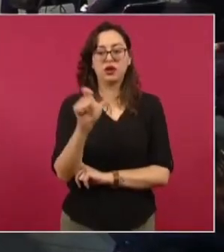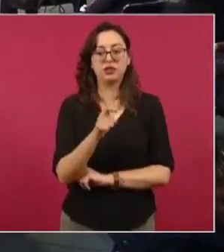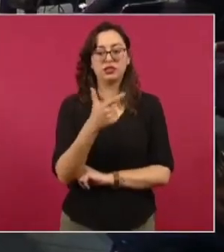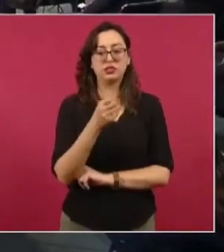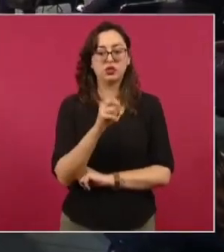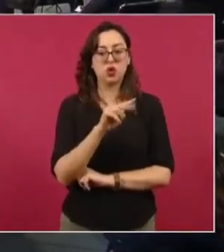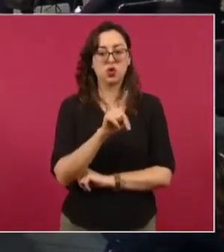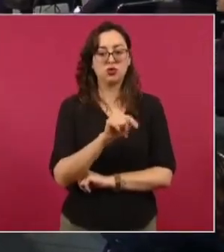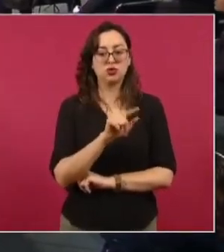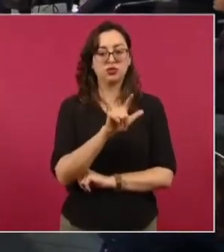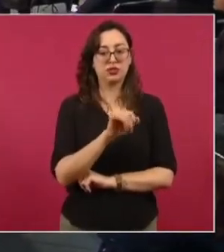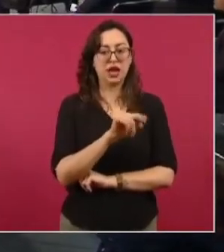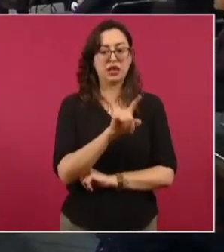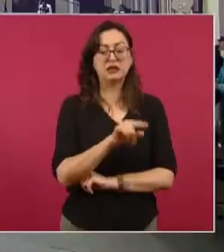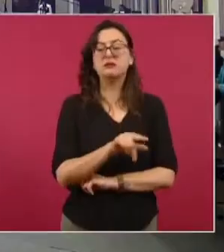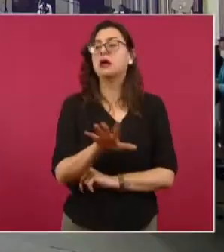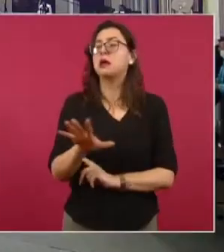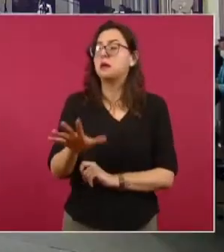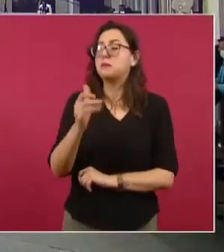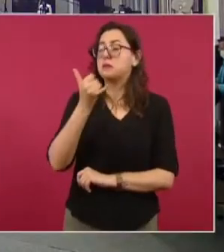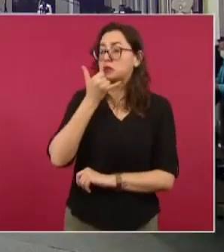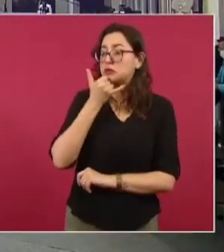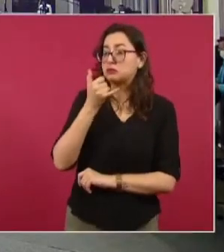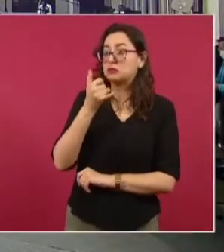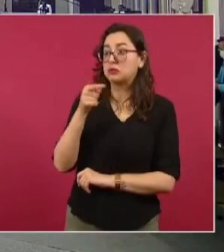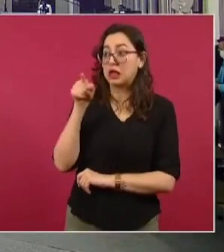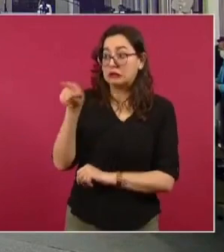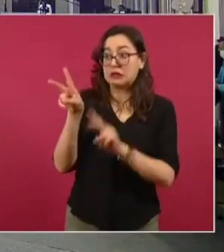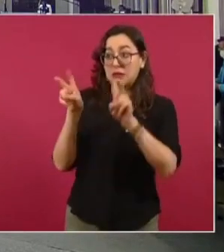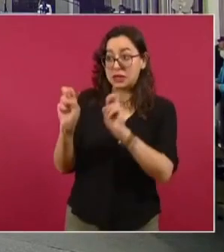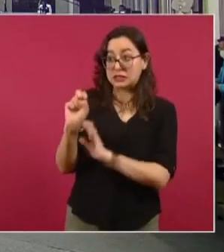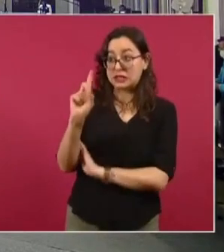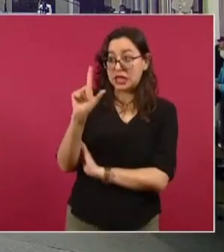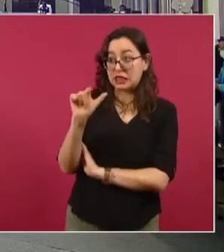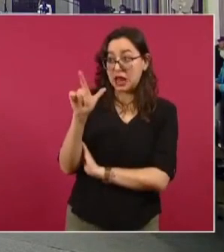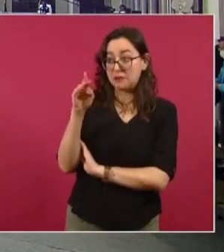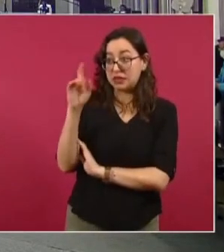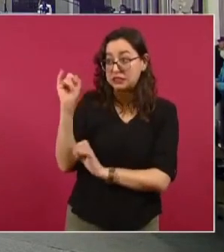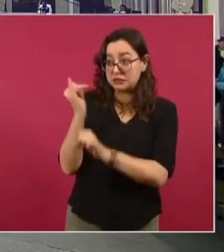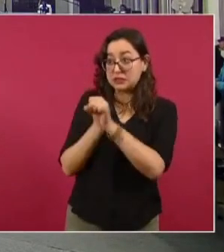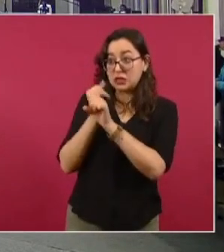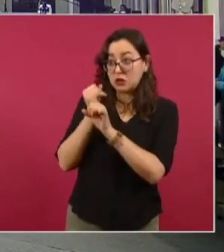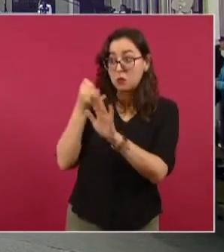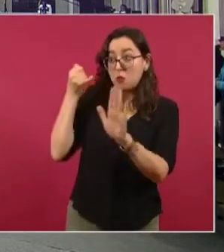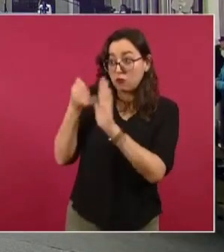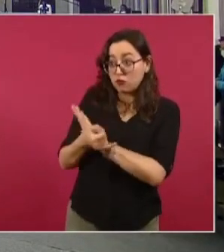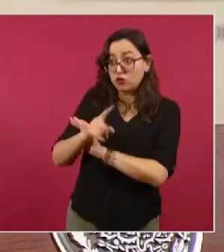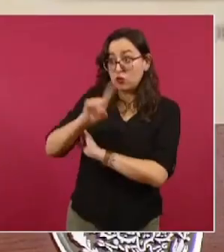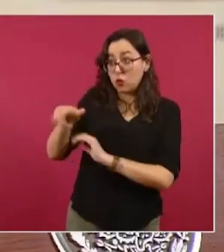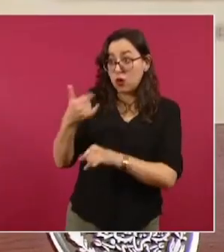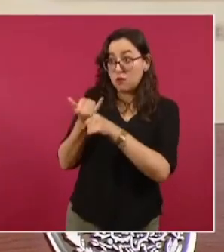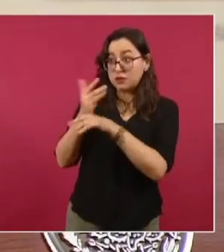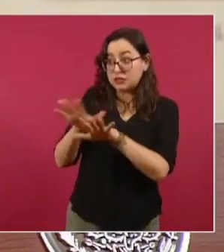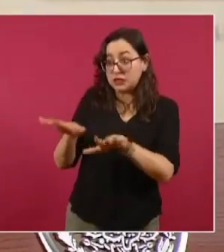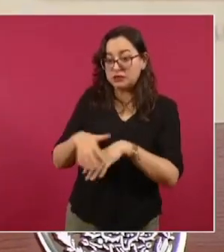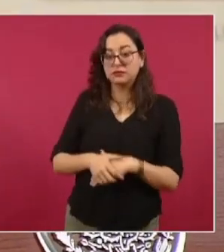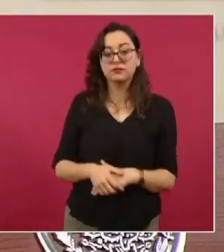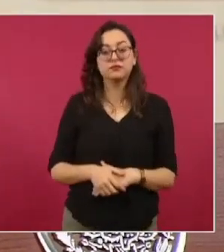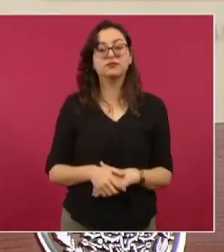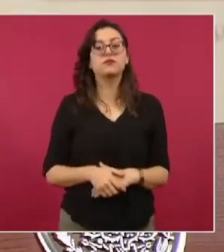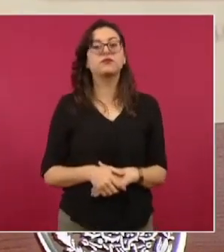va a llegar digamos a fondo y se va a llegar a fondo y se va a estar va a estar informando que decían antes los corruptos